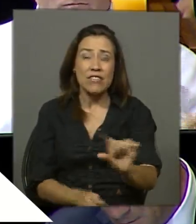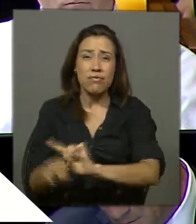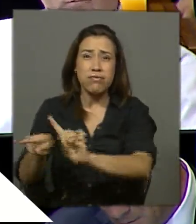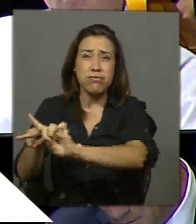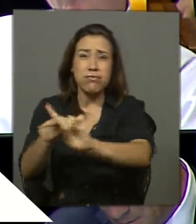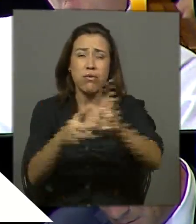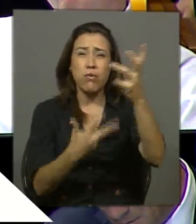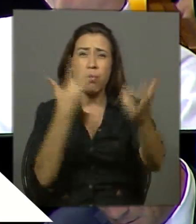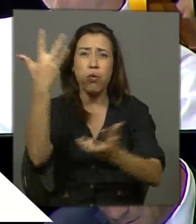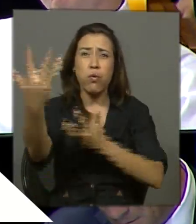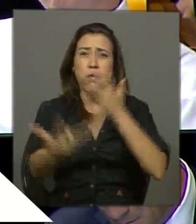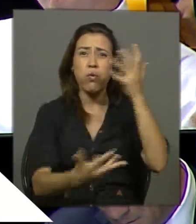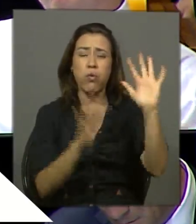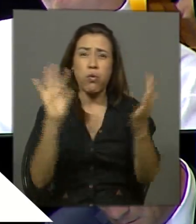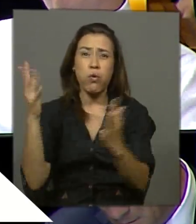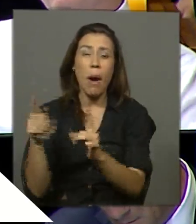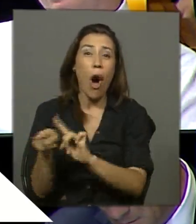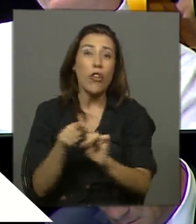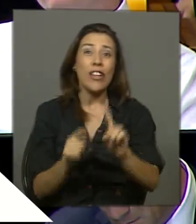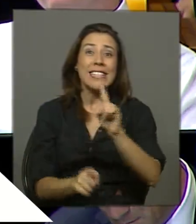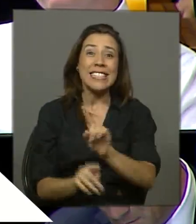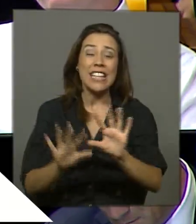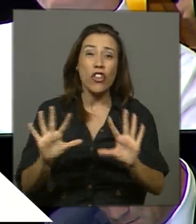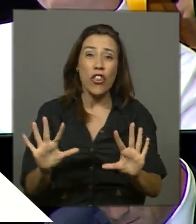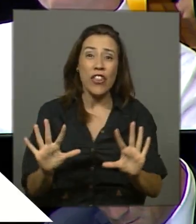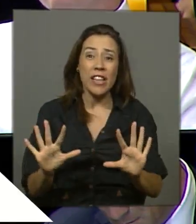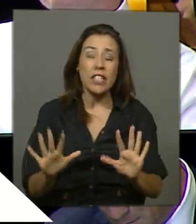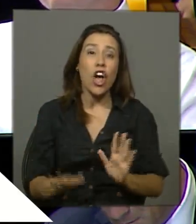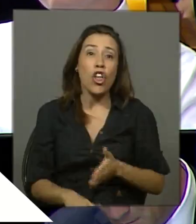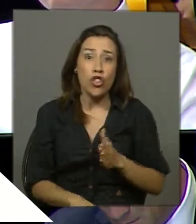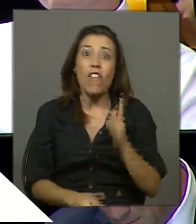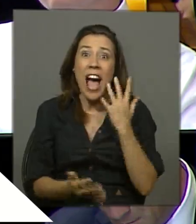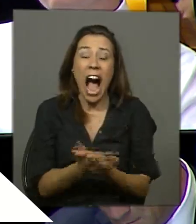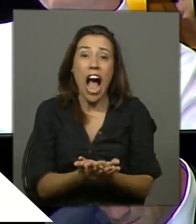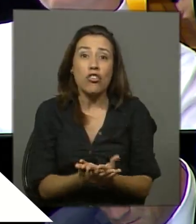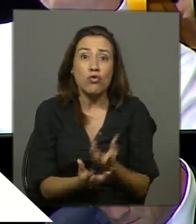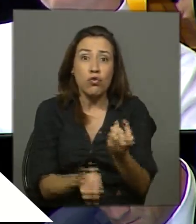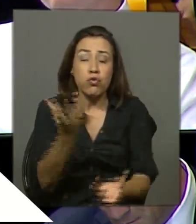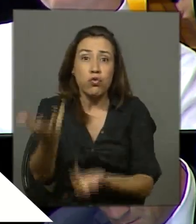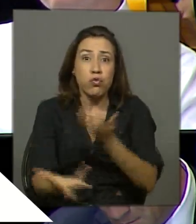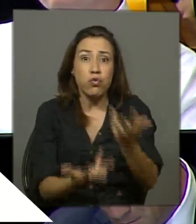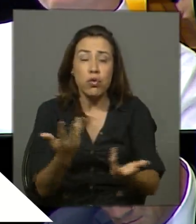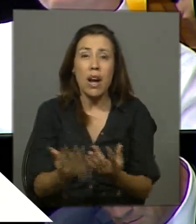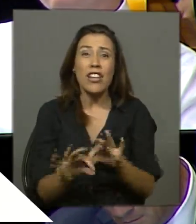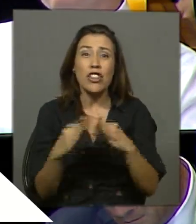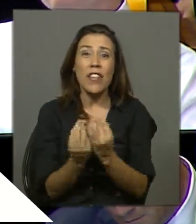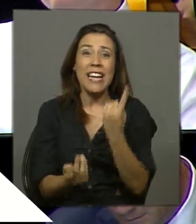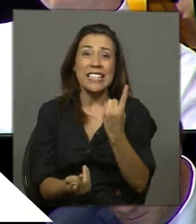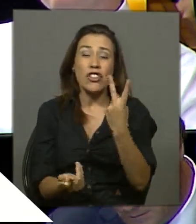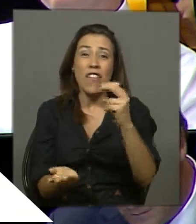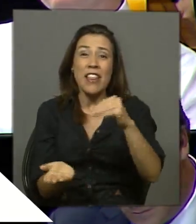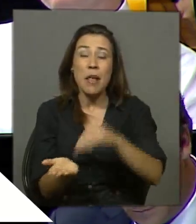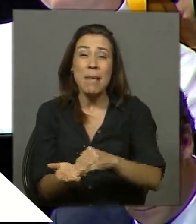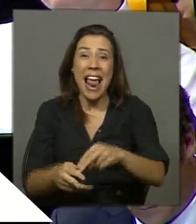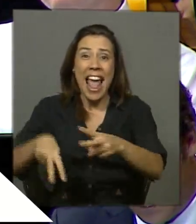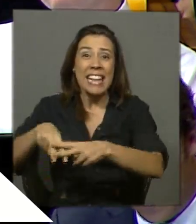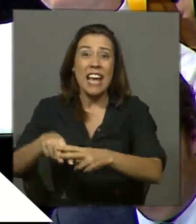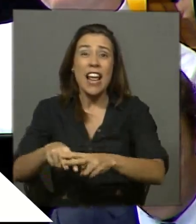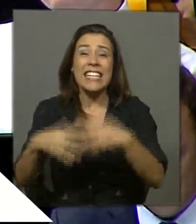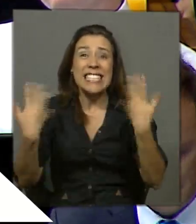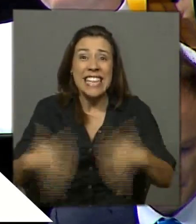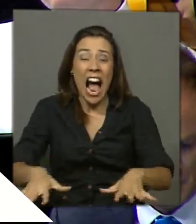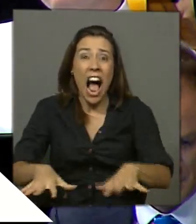incendios forestales y otros 110 siguen activos hay 120,000 hectáreas quemadas